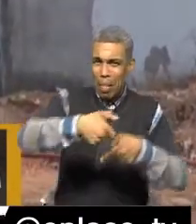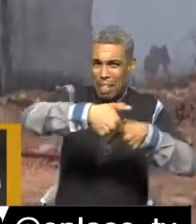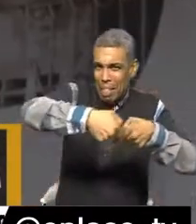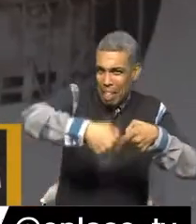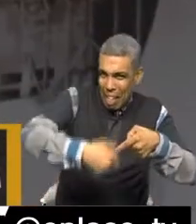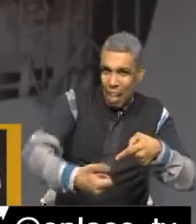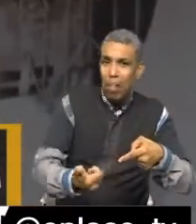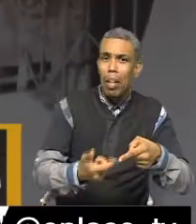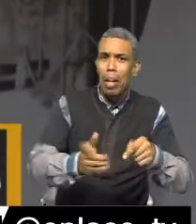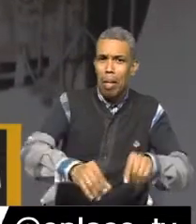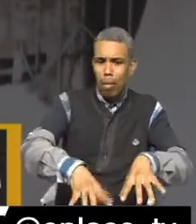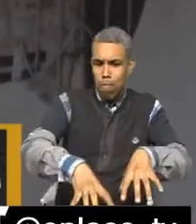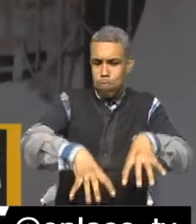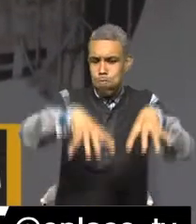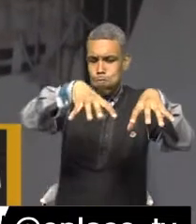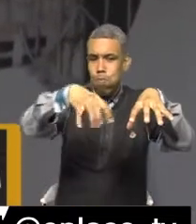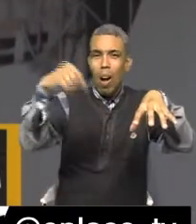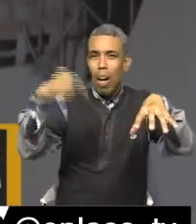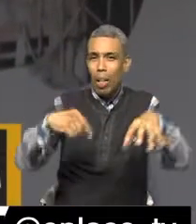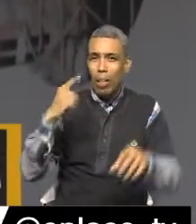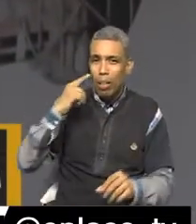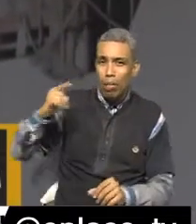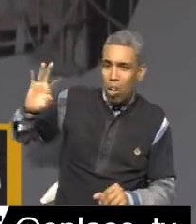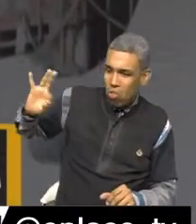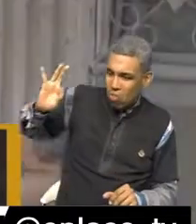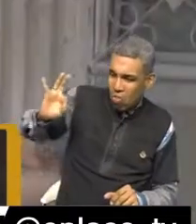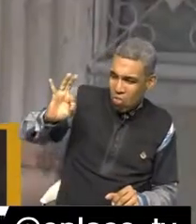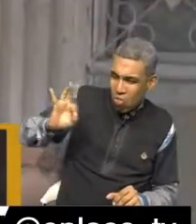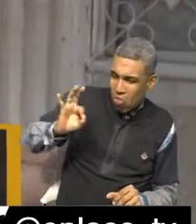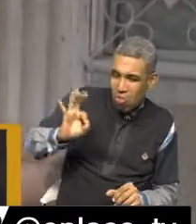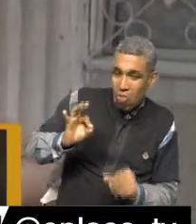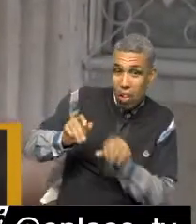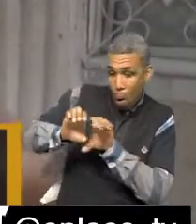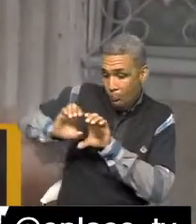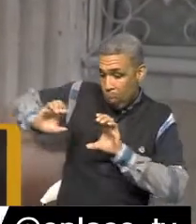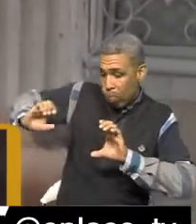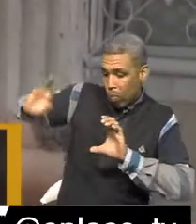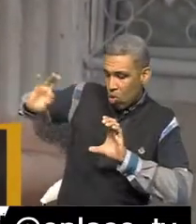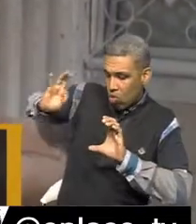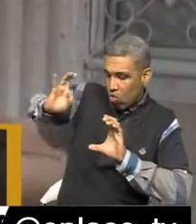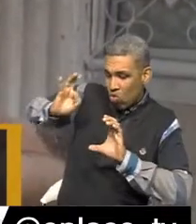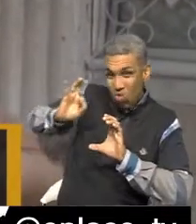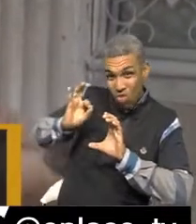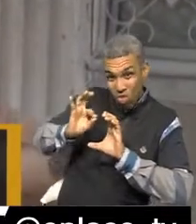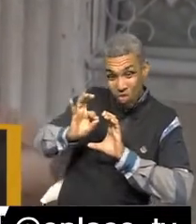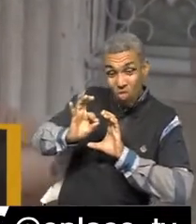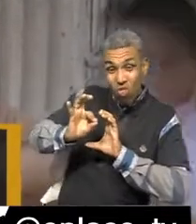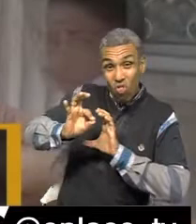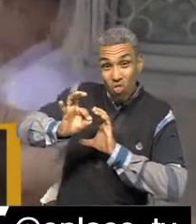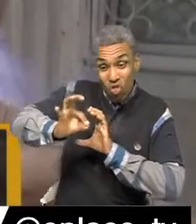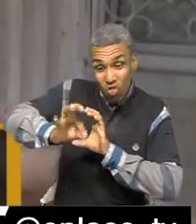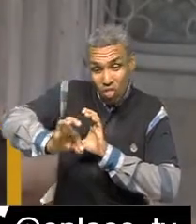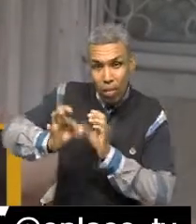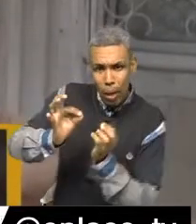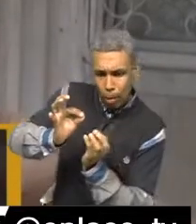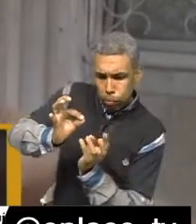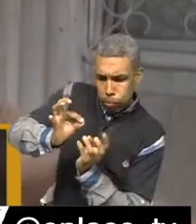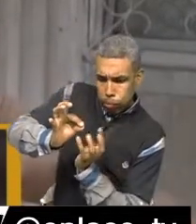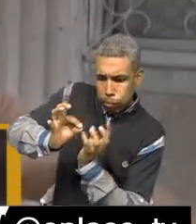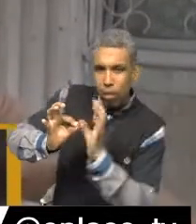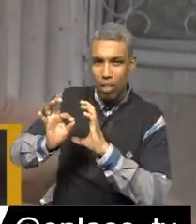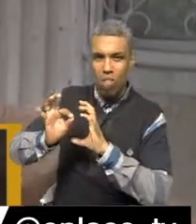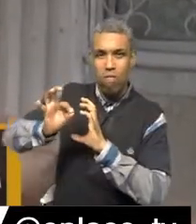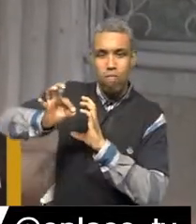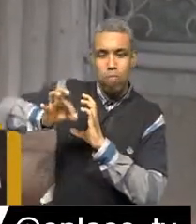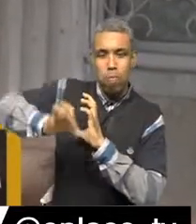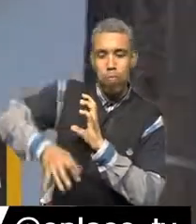se produjo la emergencia. Solamente estamos en la planta los dos, entonces yo lo único que hice es que mandé a mi compañero para los bomberos